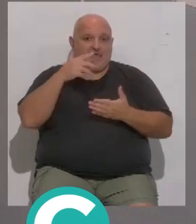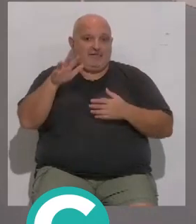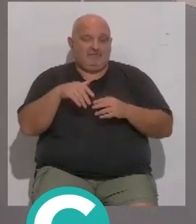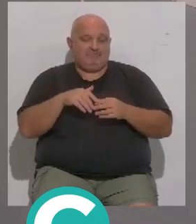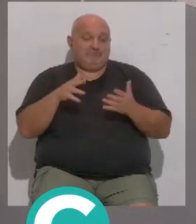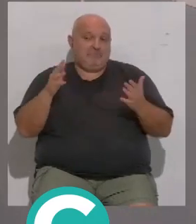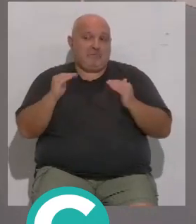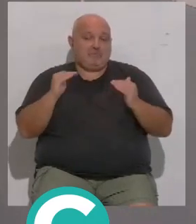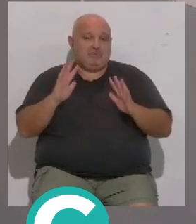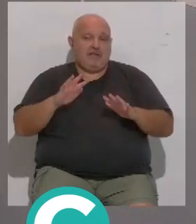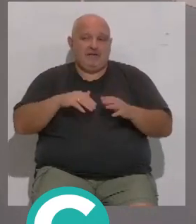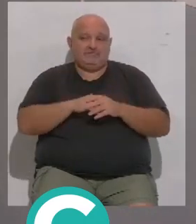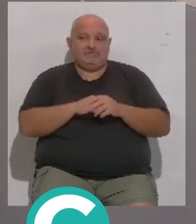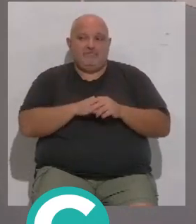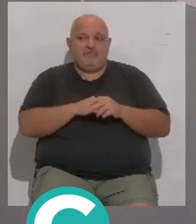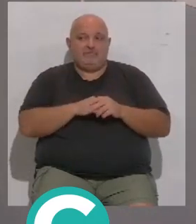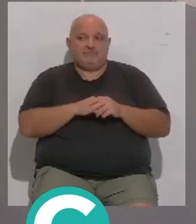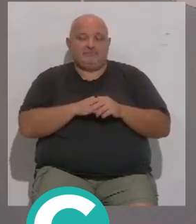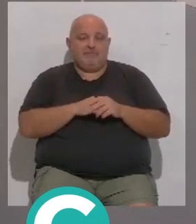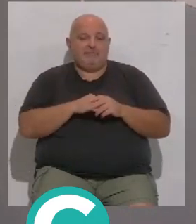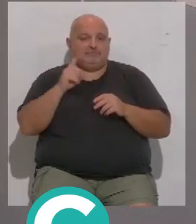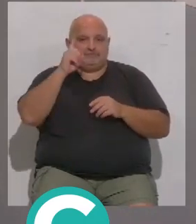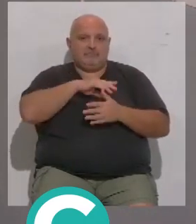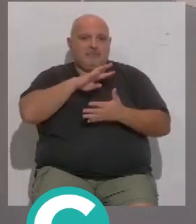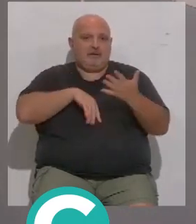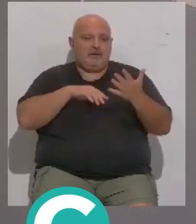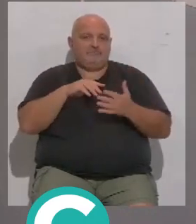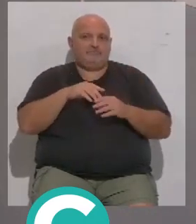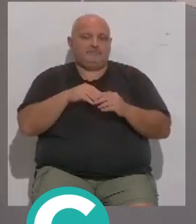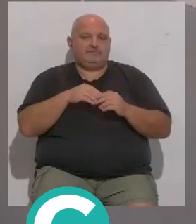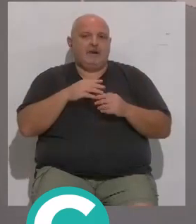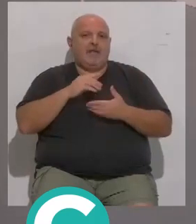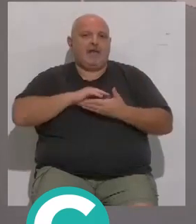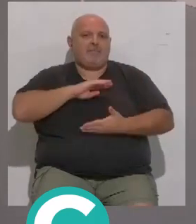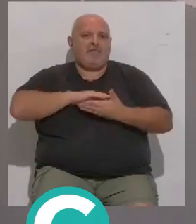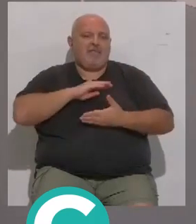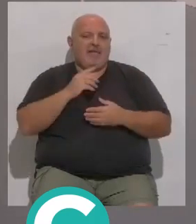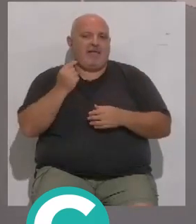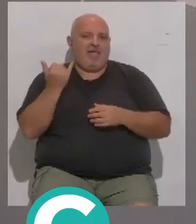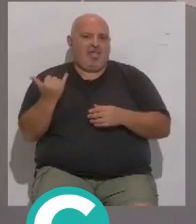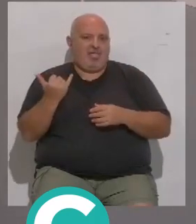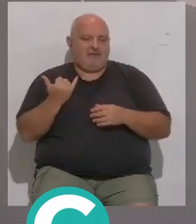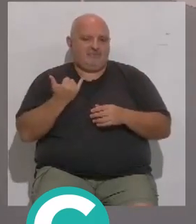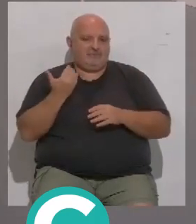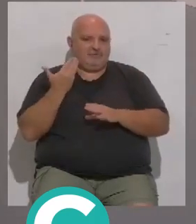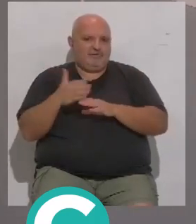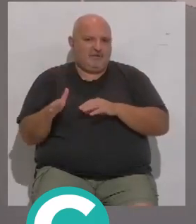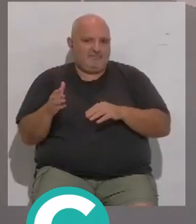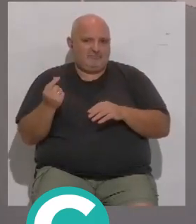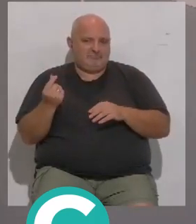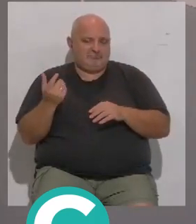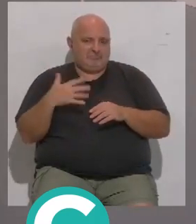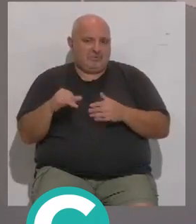sea que, bueno, el Madrid y Barcelona tienen capacidad para generar muchísimo, muchísimo